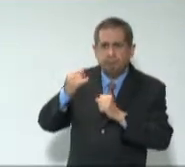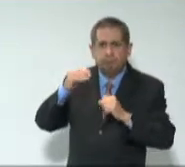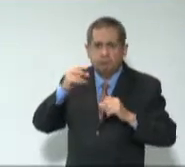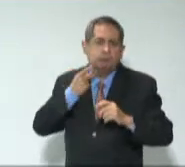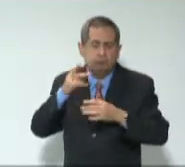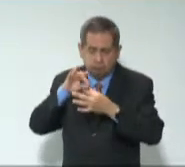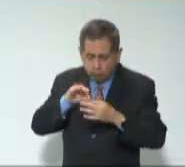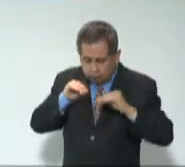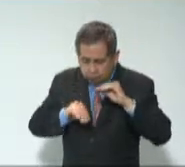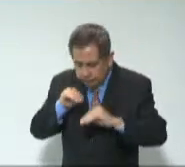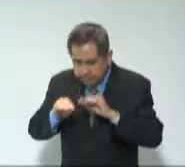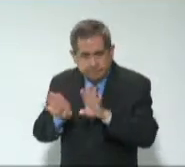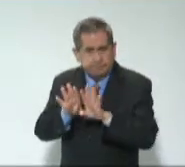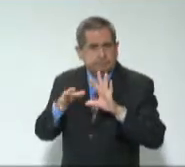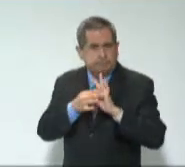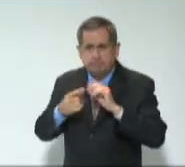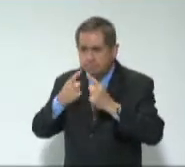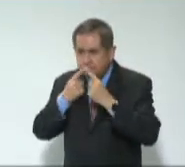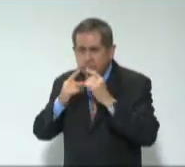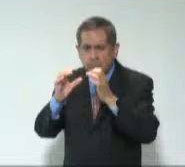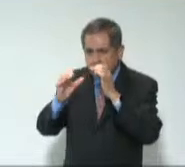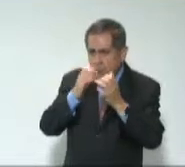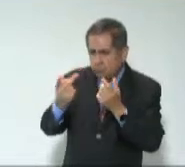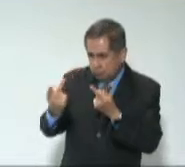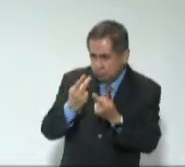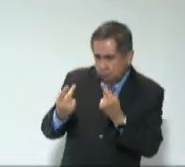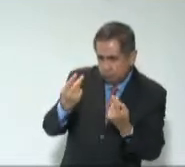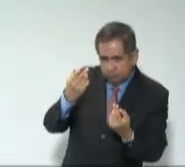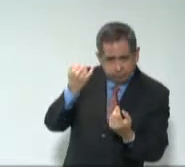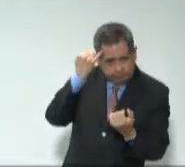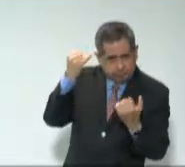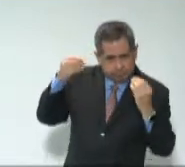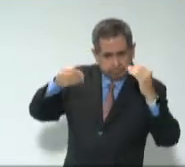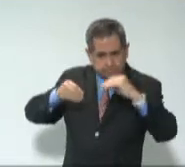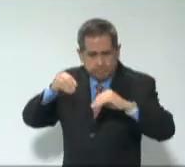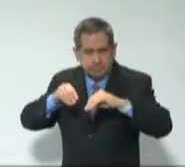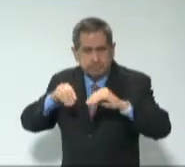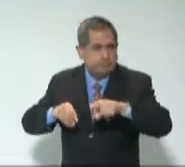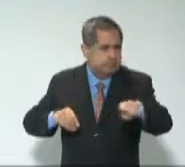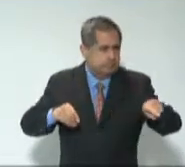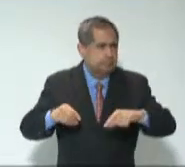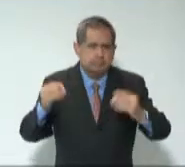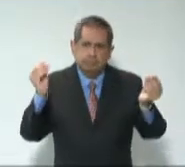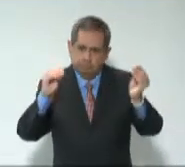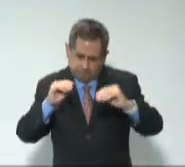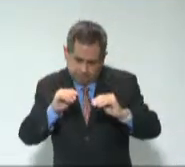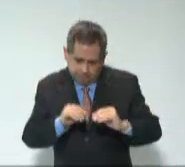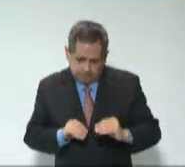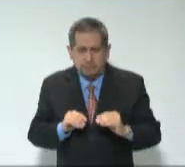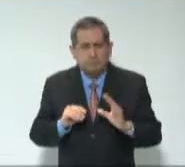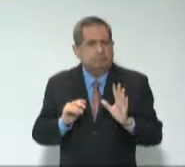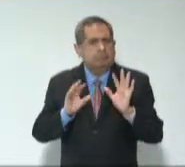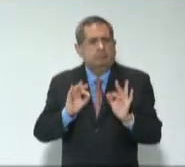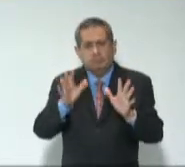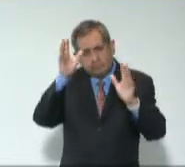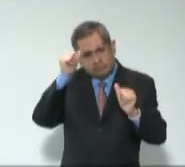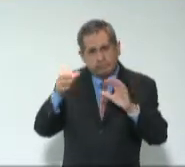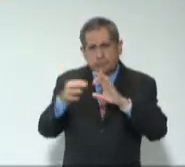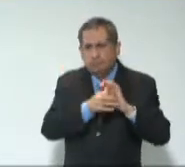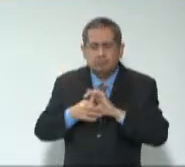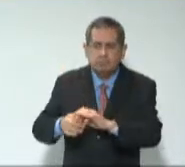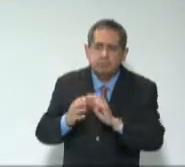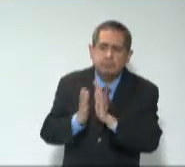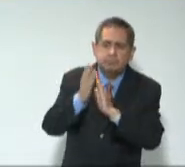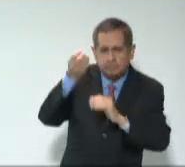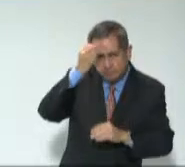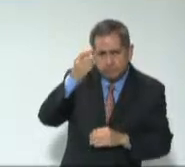y crear nuevos espacios de encuentro de cocreación eh que permitan a los actores sociales una mayor implicación y voz eh